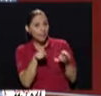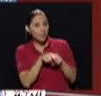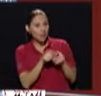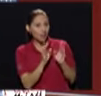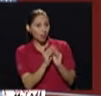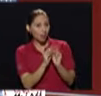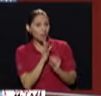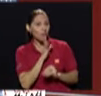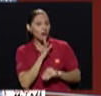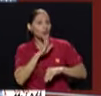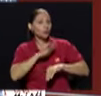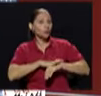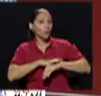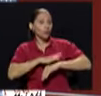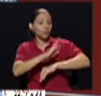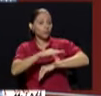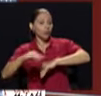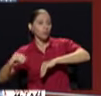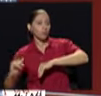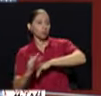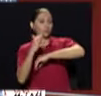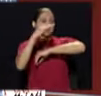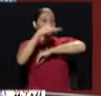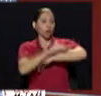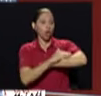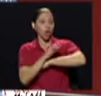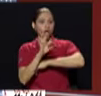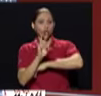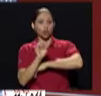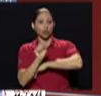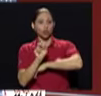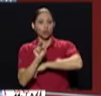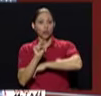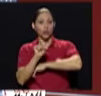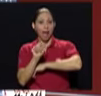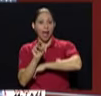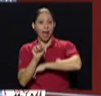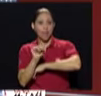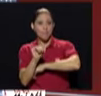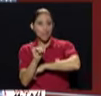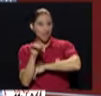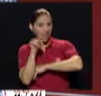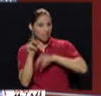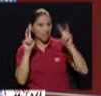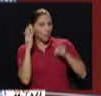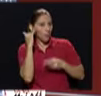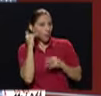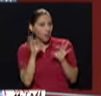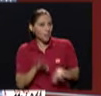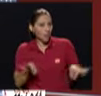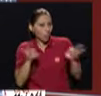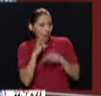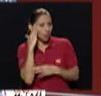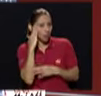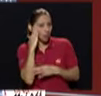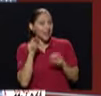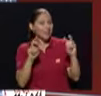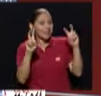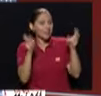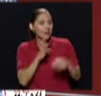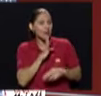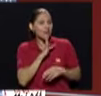también abordaron en el Congreso el tema de los tsunamis. ¿Por qué este tema también es importante de conocer? ¿Es en realidad uno tal vez de los temas de los